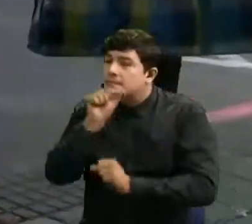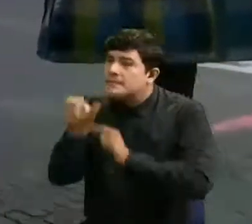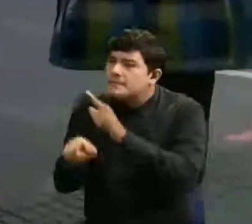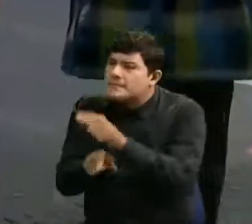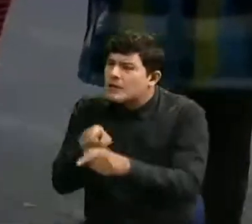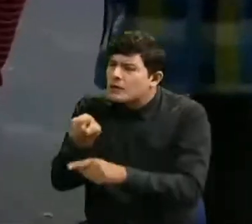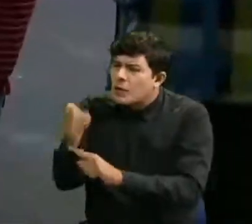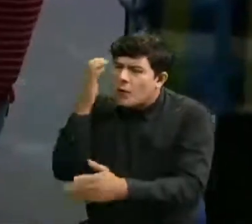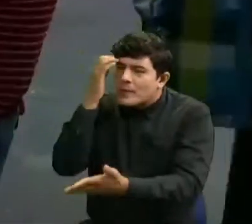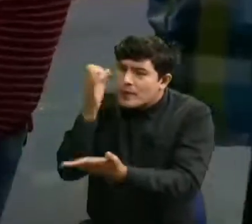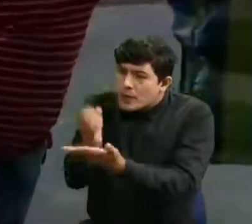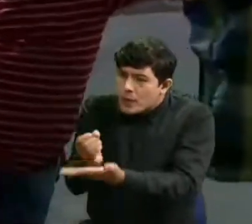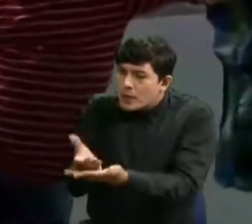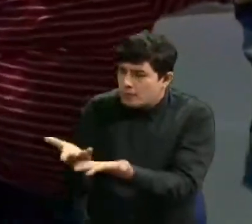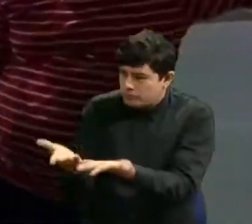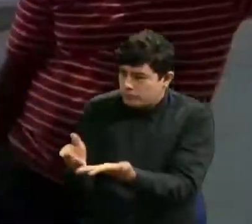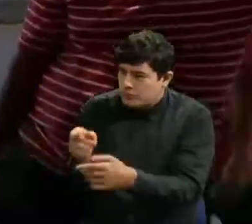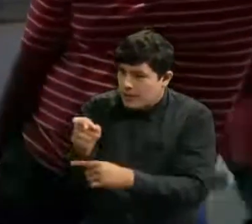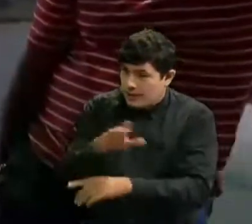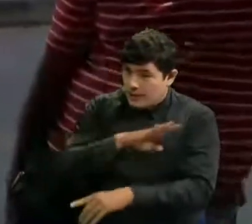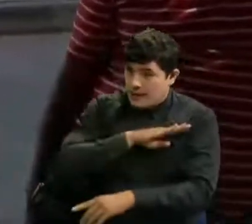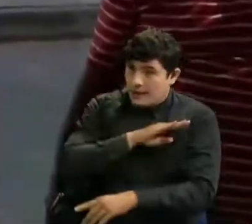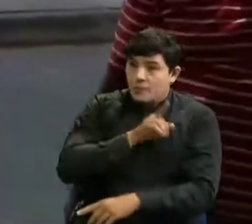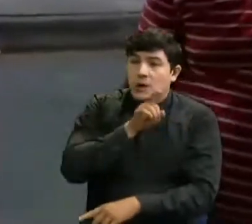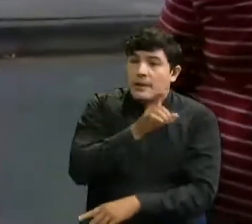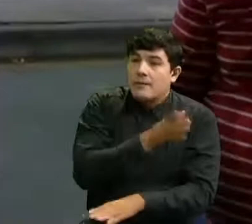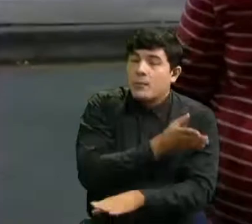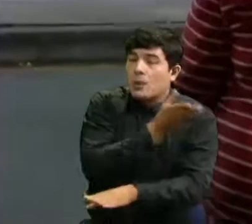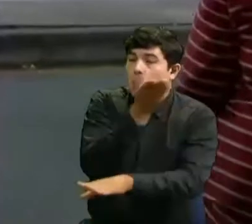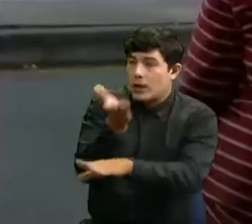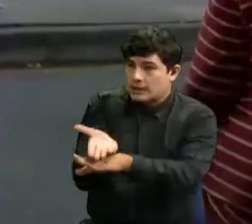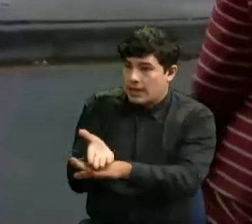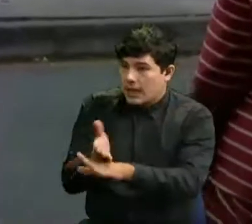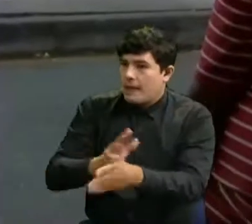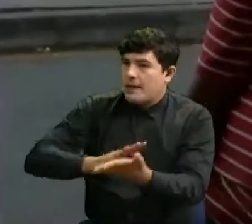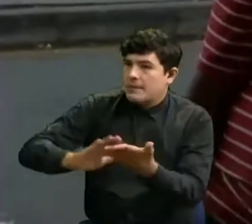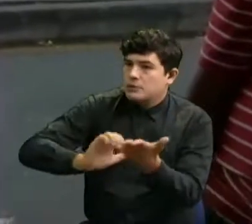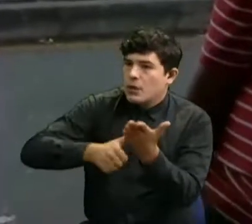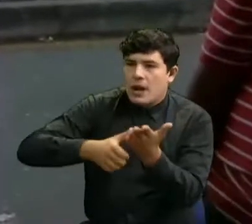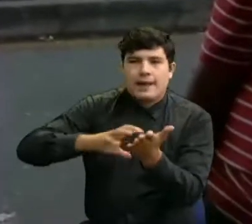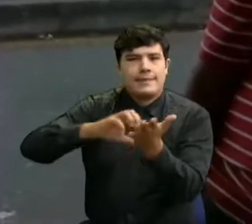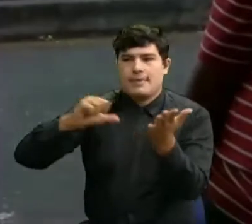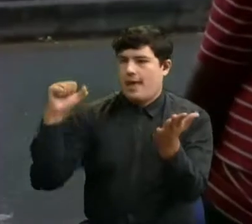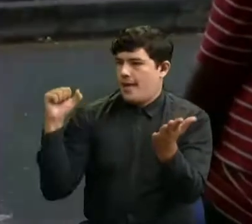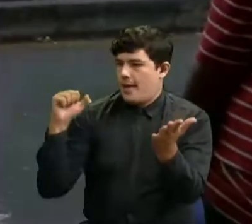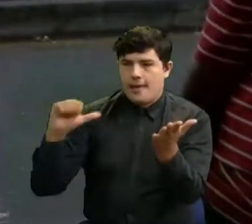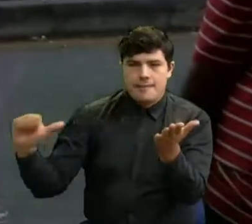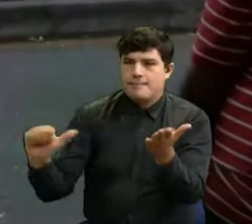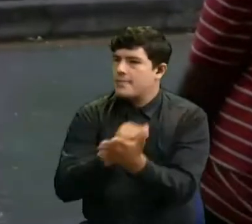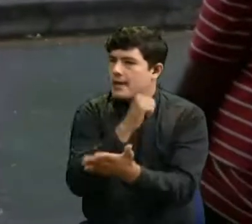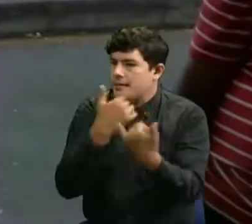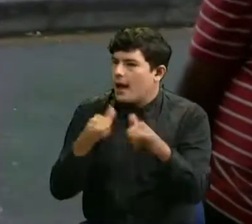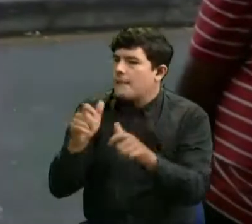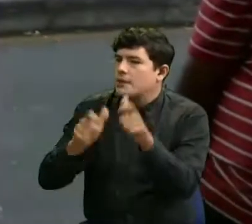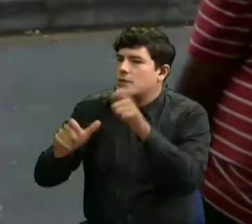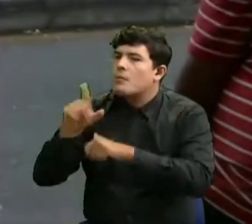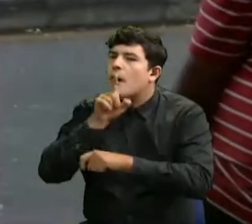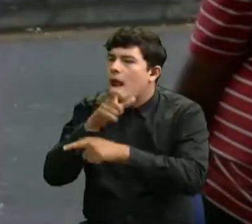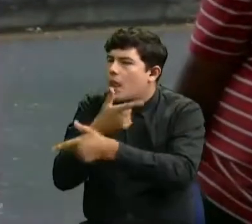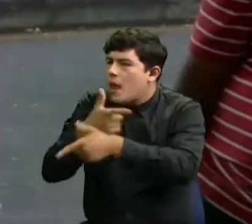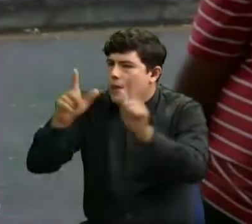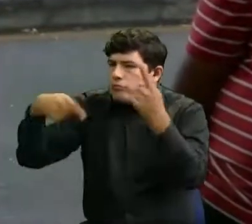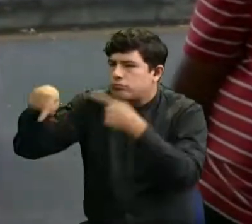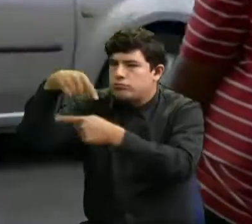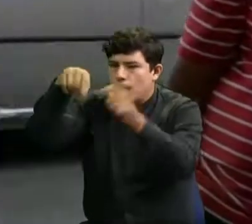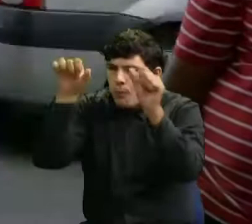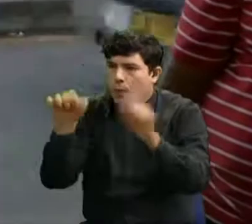¿qué piensa sobre la propuesta que ha realizado el alcalde de modificar el pico y cédula o eliminar el pico y cédula aquí en la capital